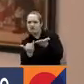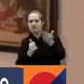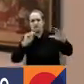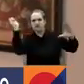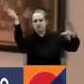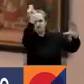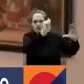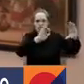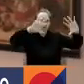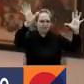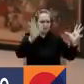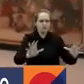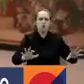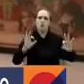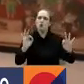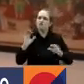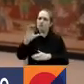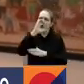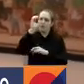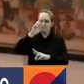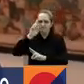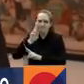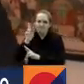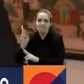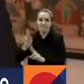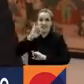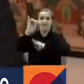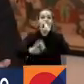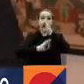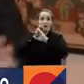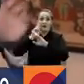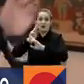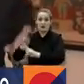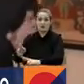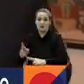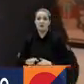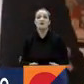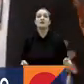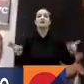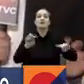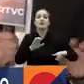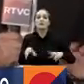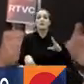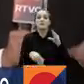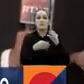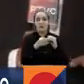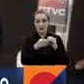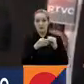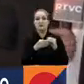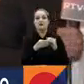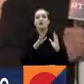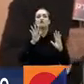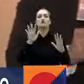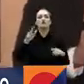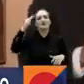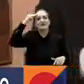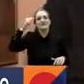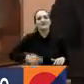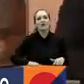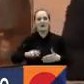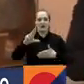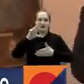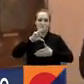dado triunfos a todo el país y reconocimiento también, sino que también se ha puesto en las obras la historia latinoamericana